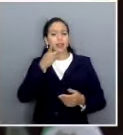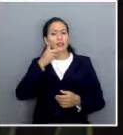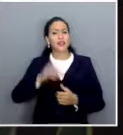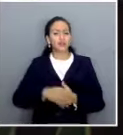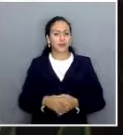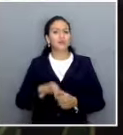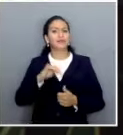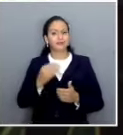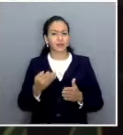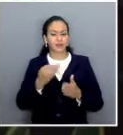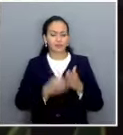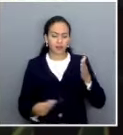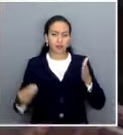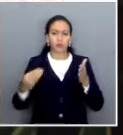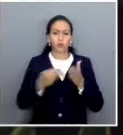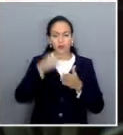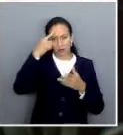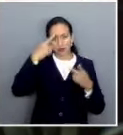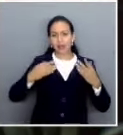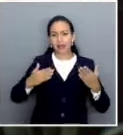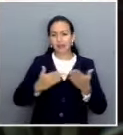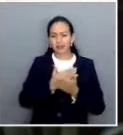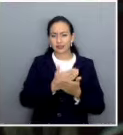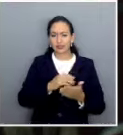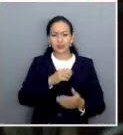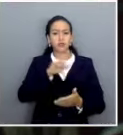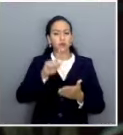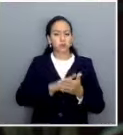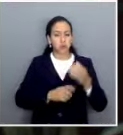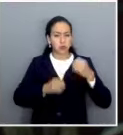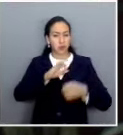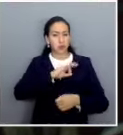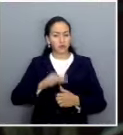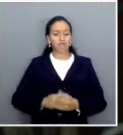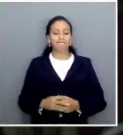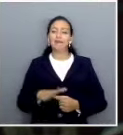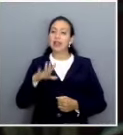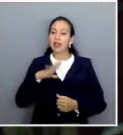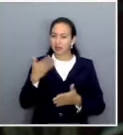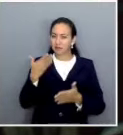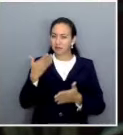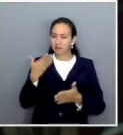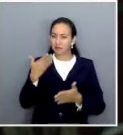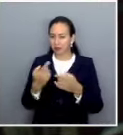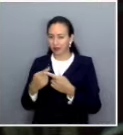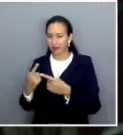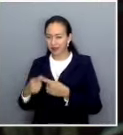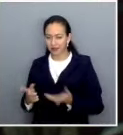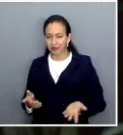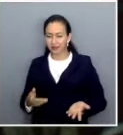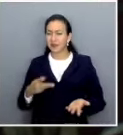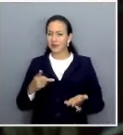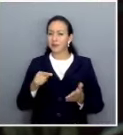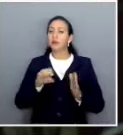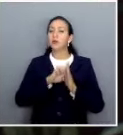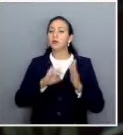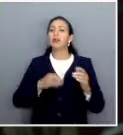la justicia en este ámbito. Hay varias iniciativas presentadas que tienen que ver, por ejemplo, con la reforma